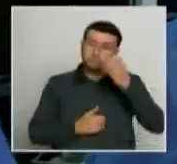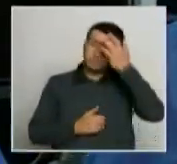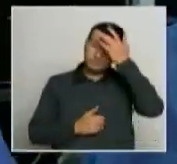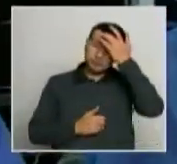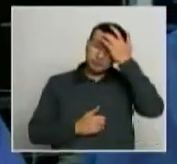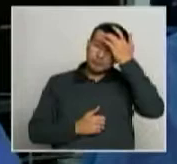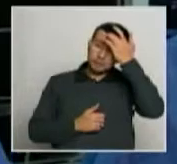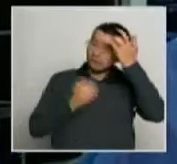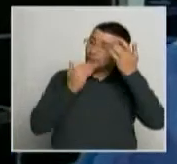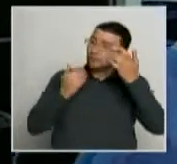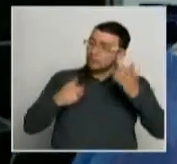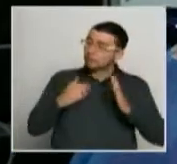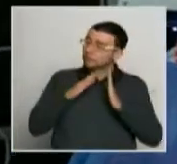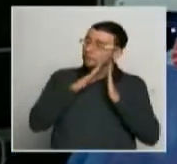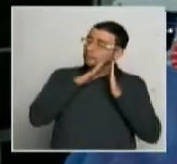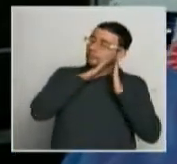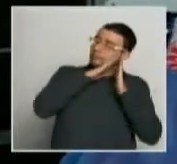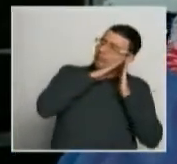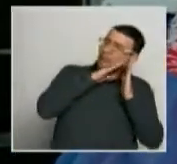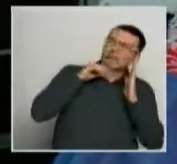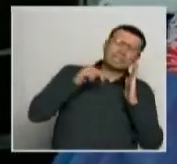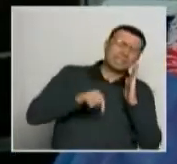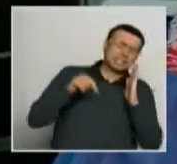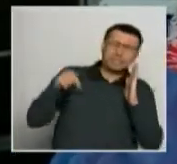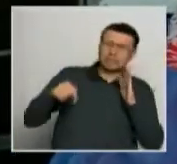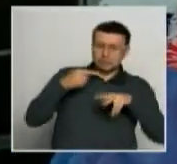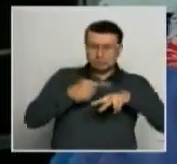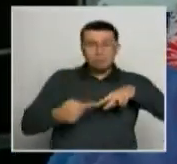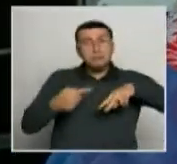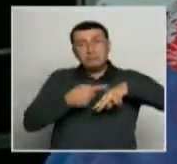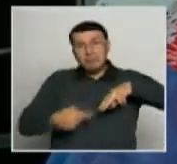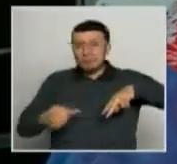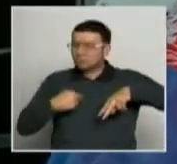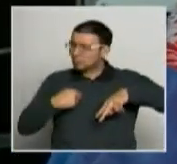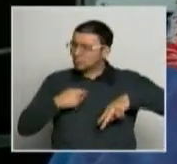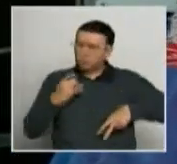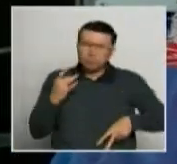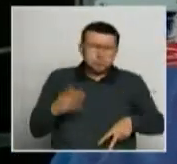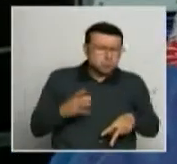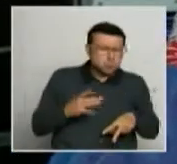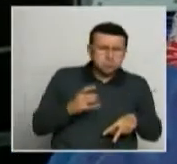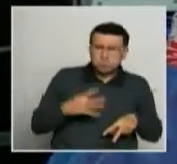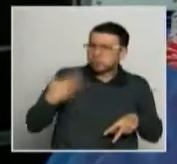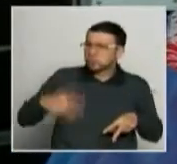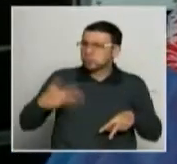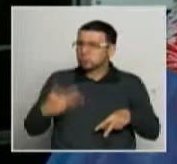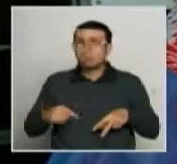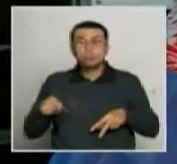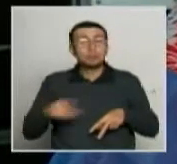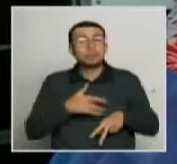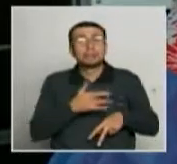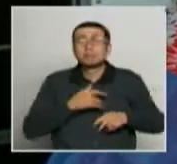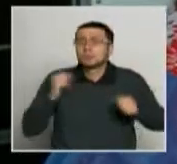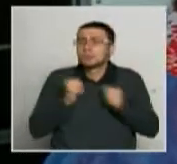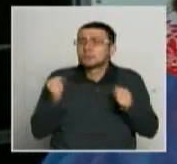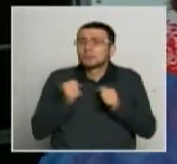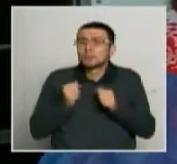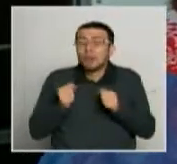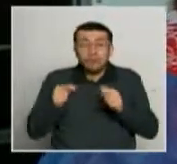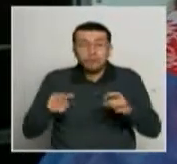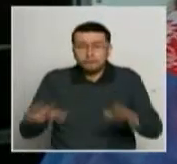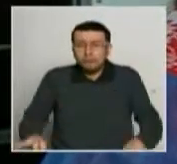al acostarme siento mucho dolor en las piernas y siento como frío y tengo que